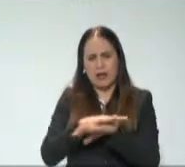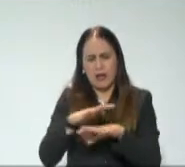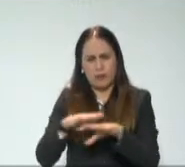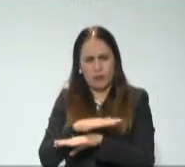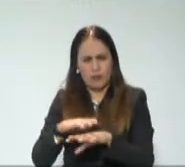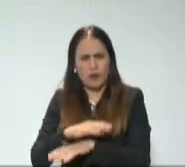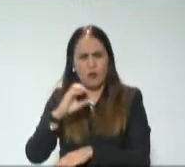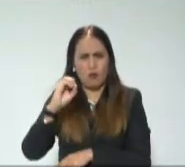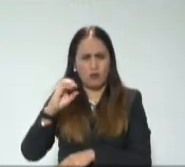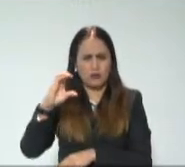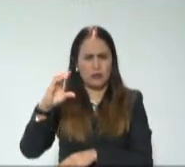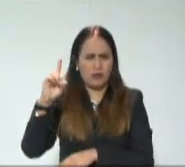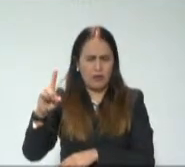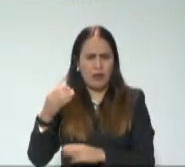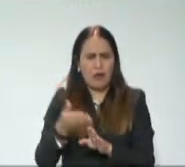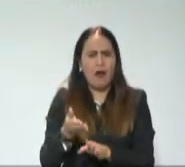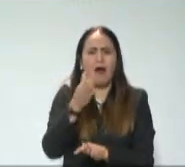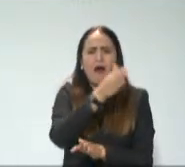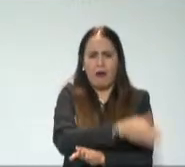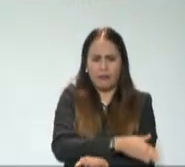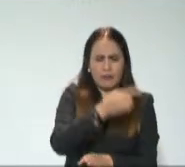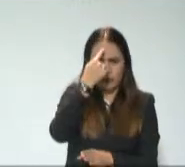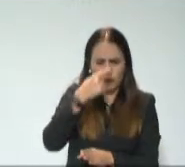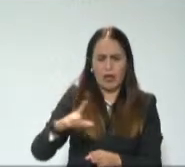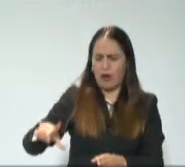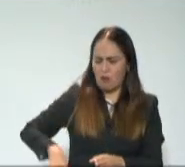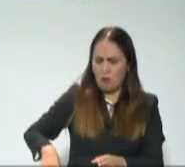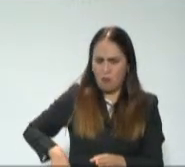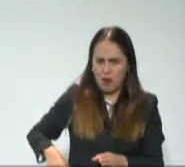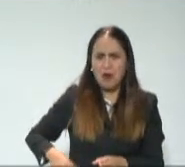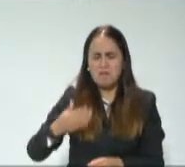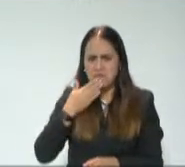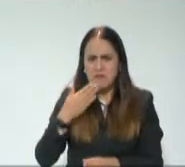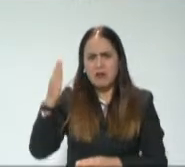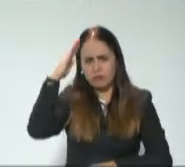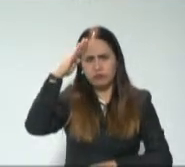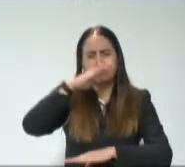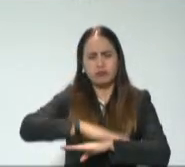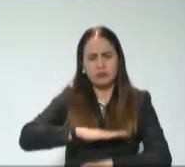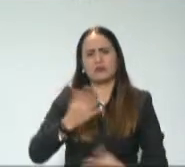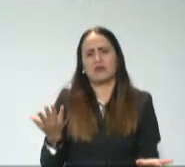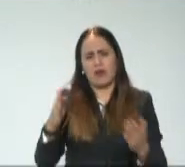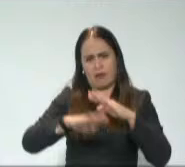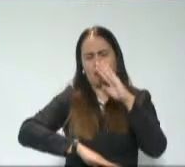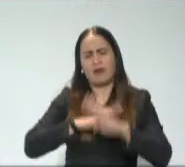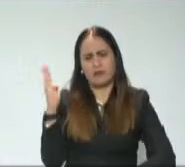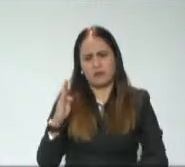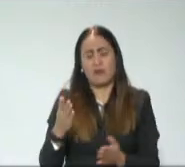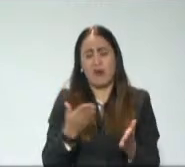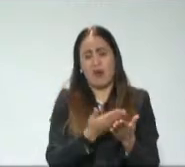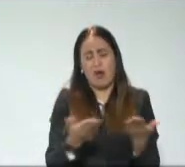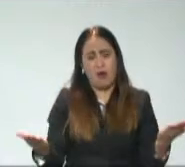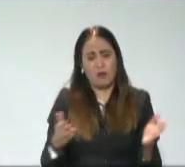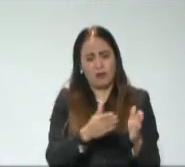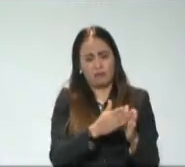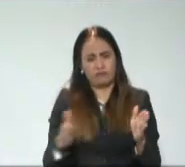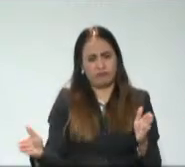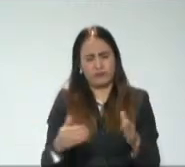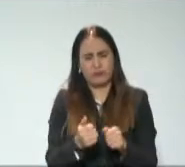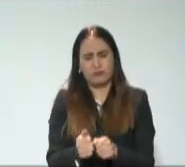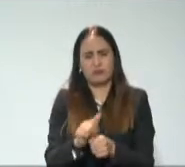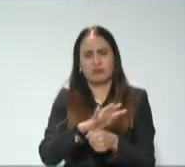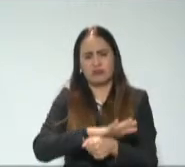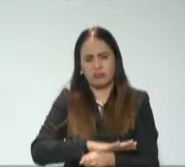ocd como una condición previa para la buena gobernanza ahora en tiempos de esta crisis de la pandemia los